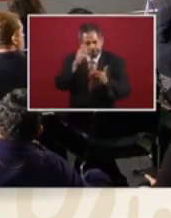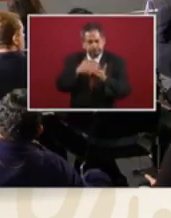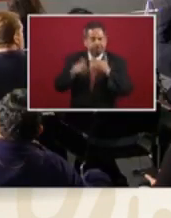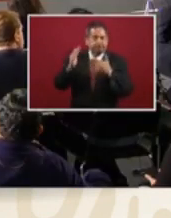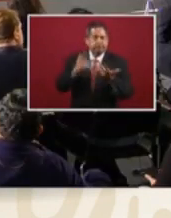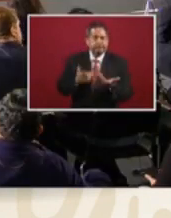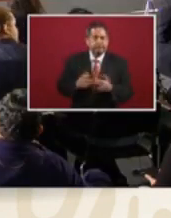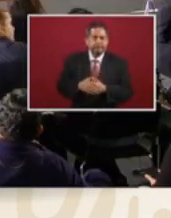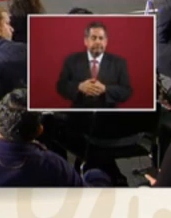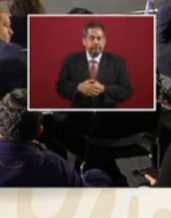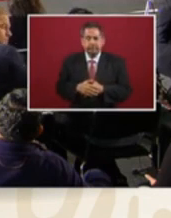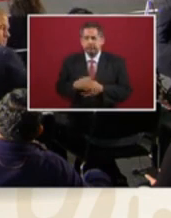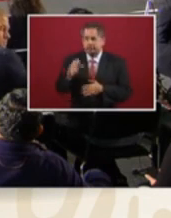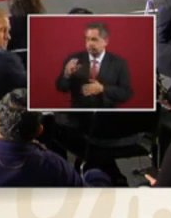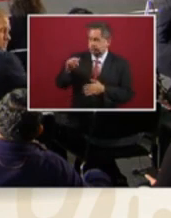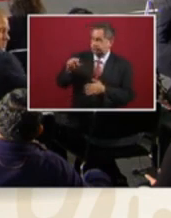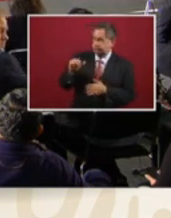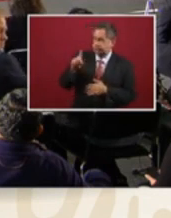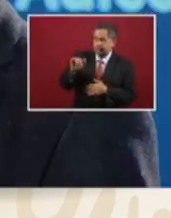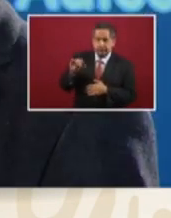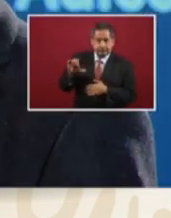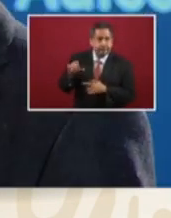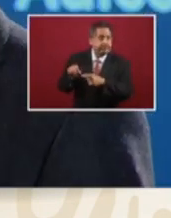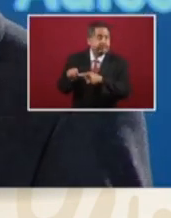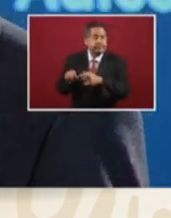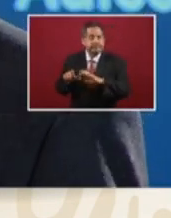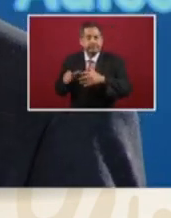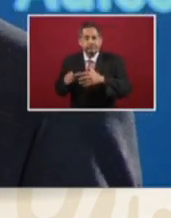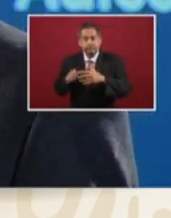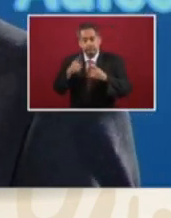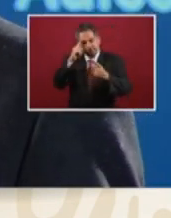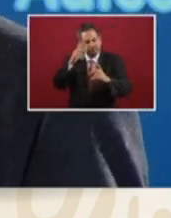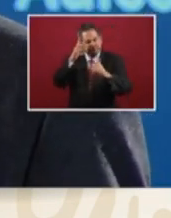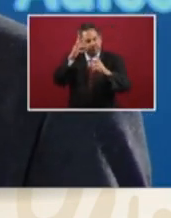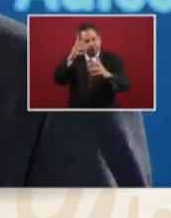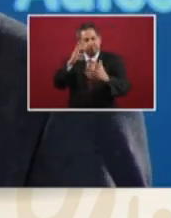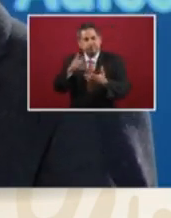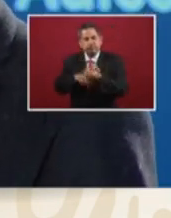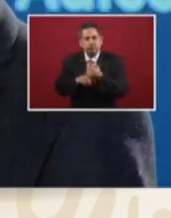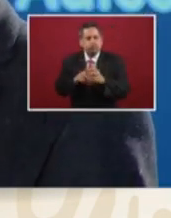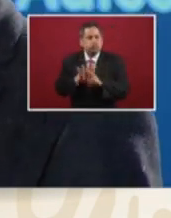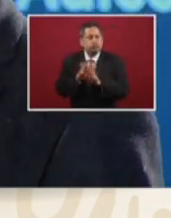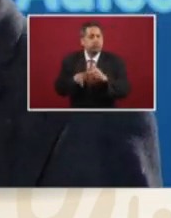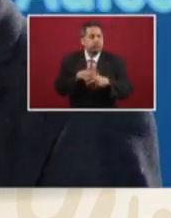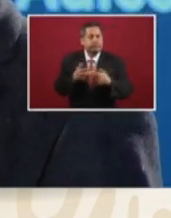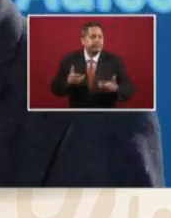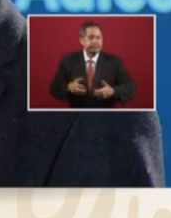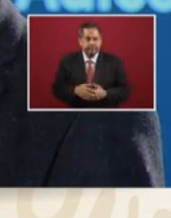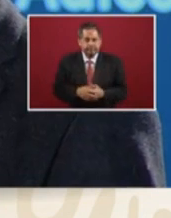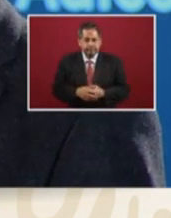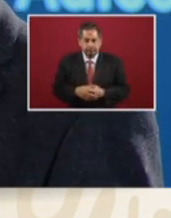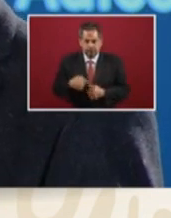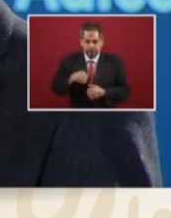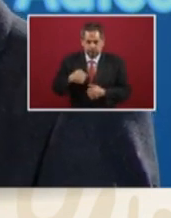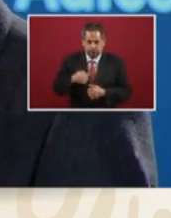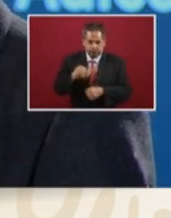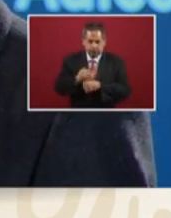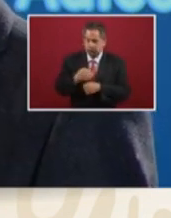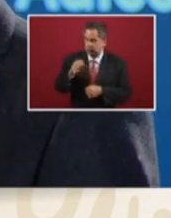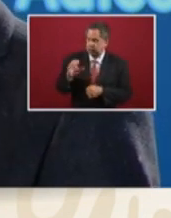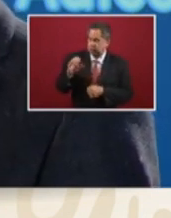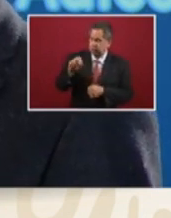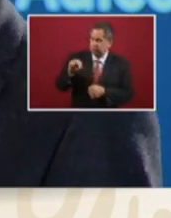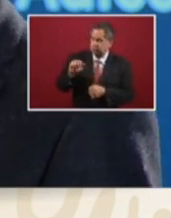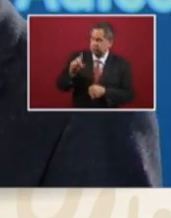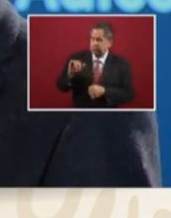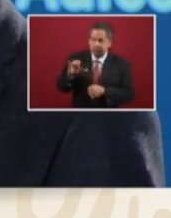Comisión Nacional contra las Adicciones es uno importante, ambicioso. Me parece que en este momento yo llego a una CONADIC que tiene